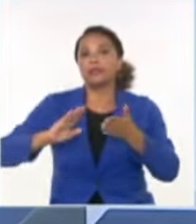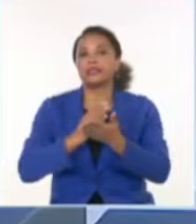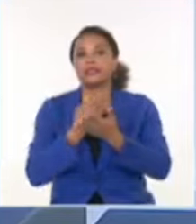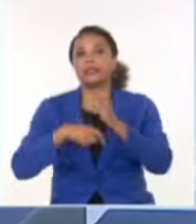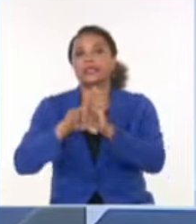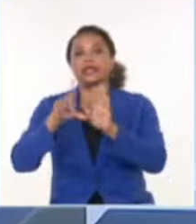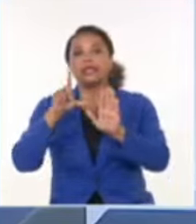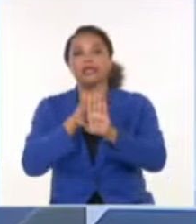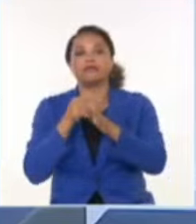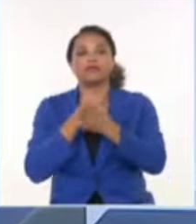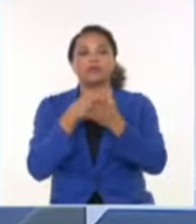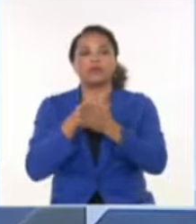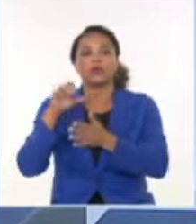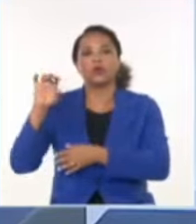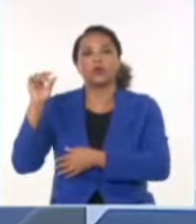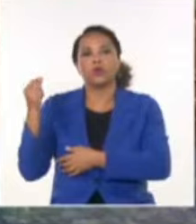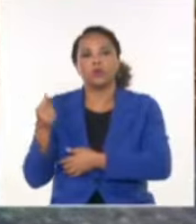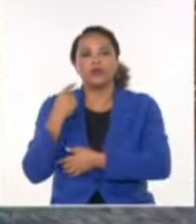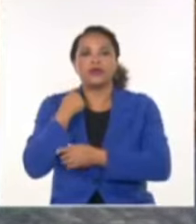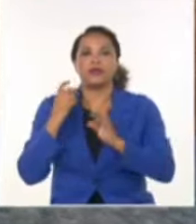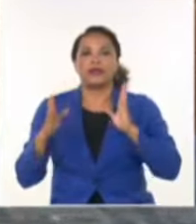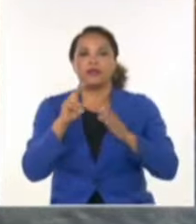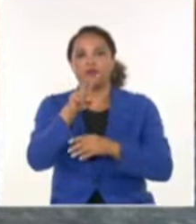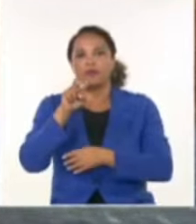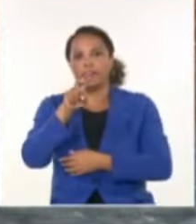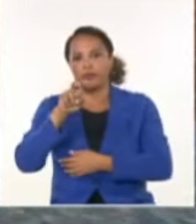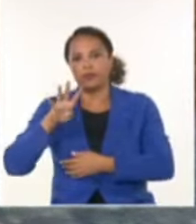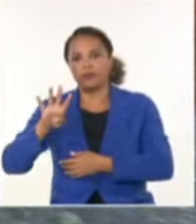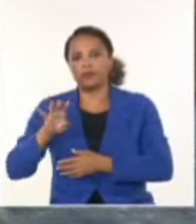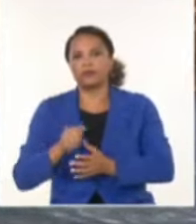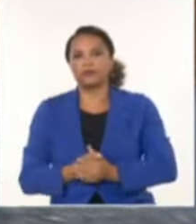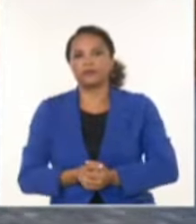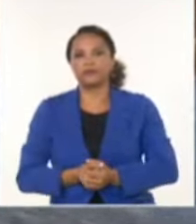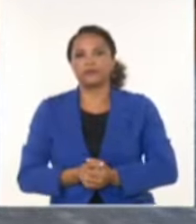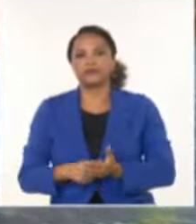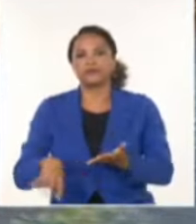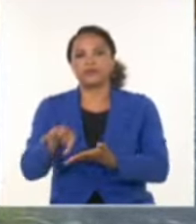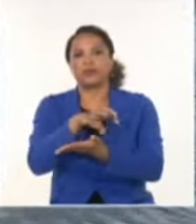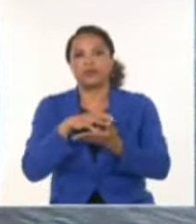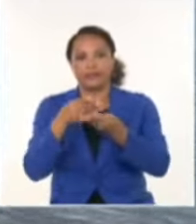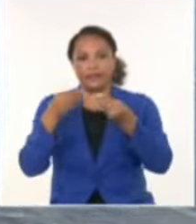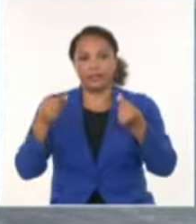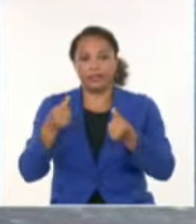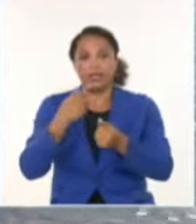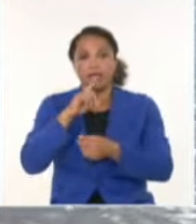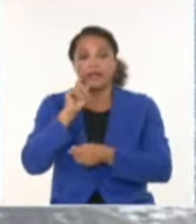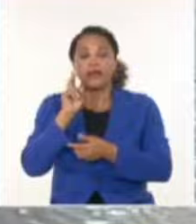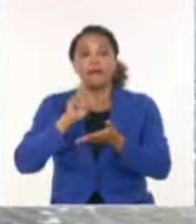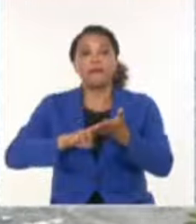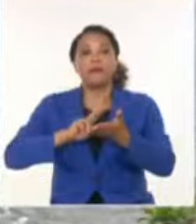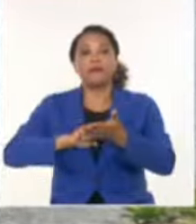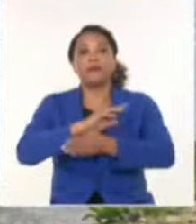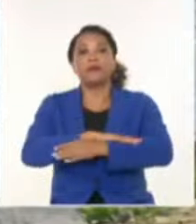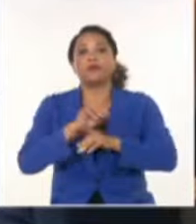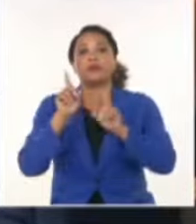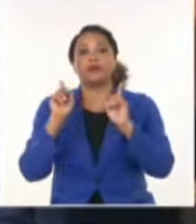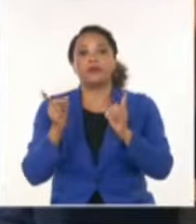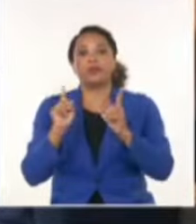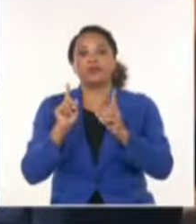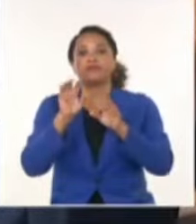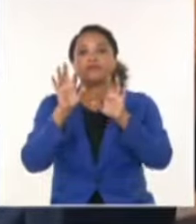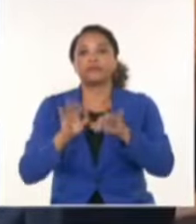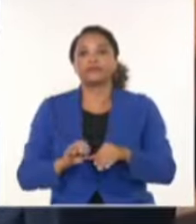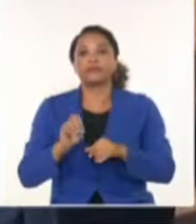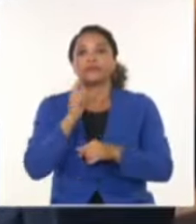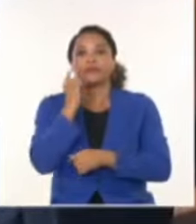reimpulsar la economía este año en el Polo productivo la Cuba el miembro del buró político y de organización del